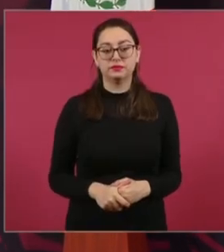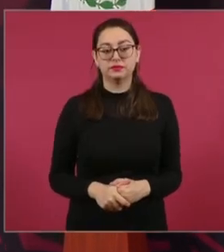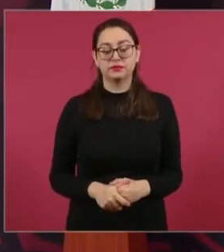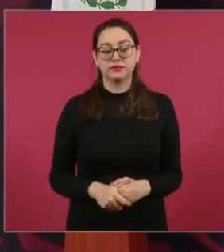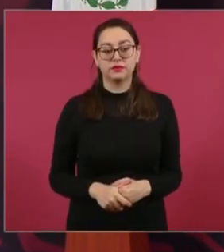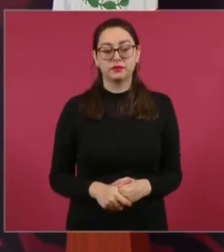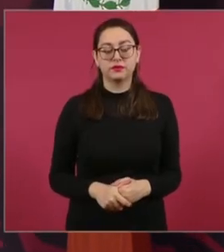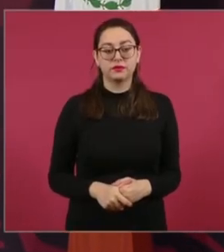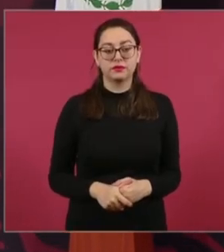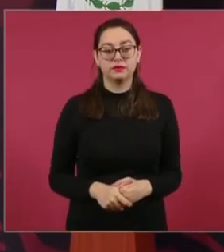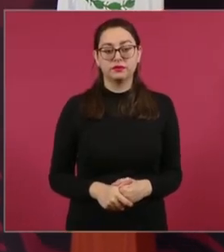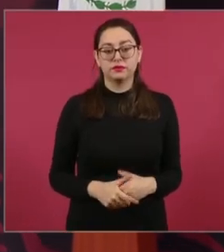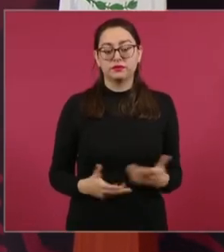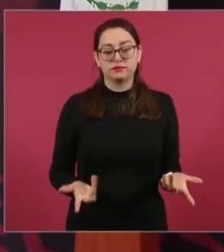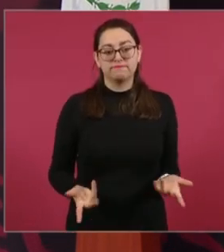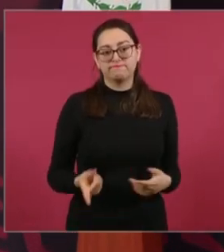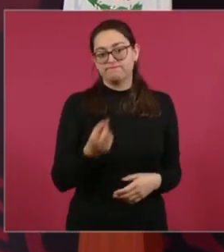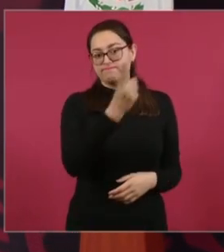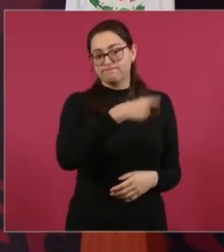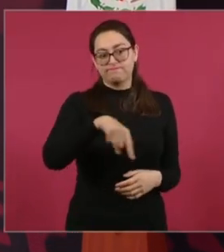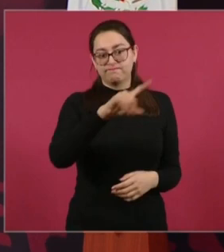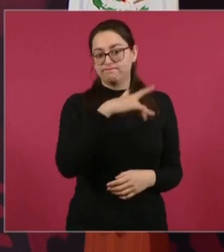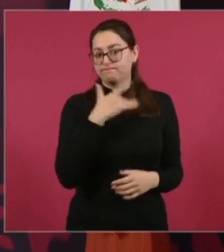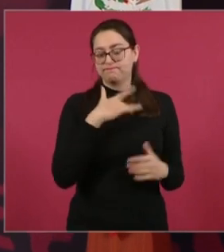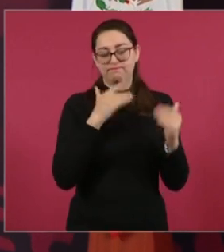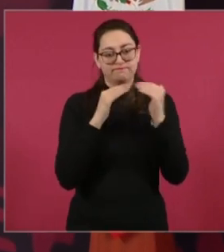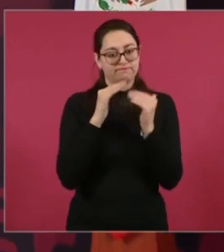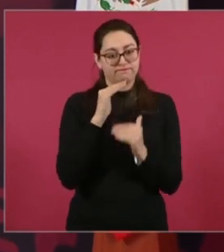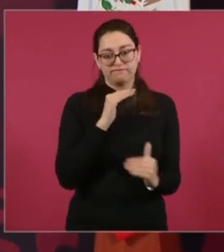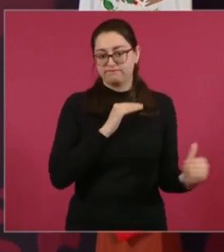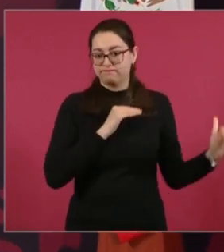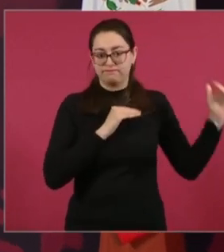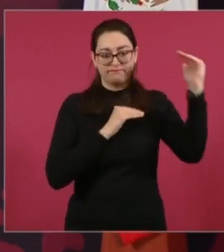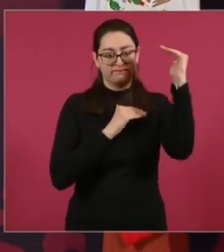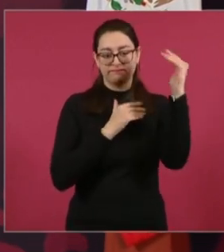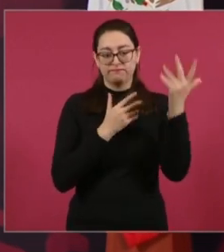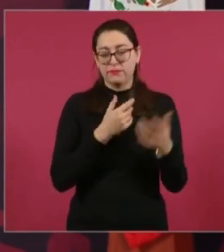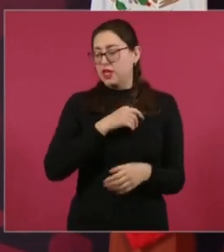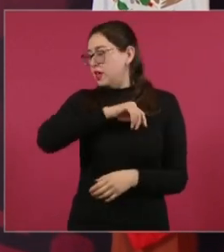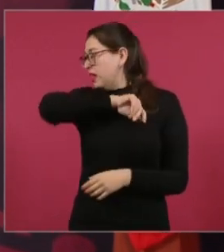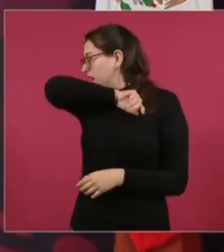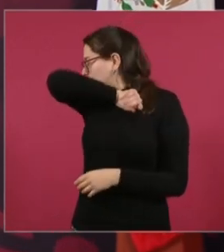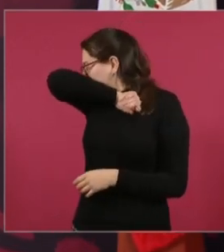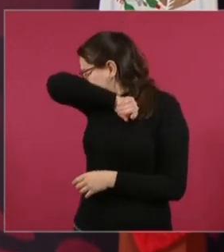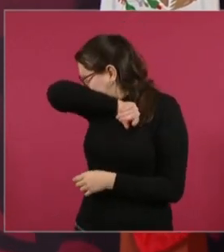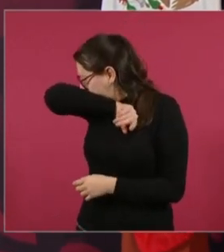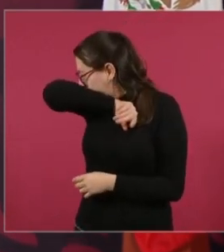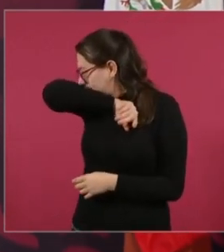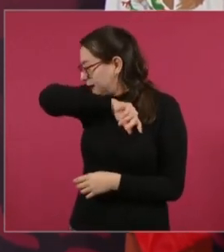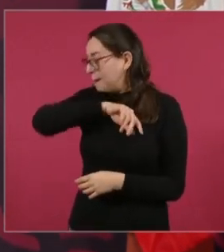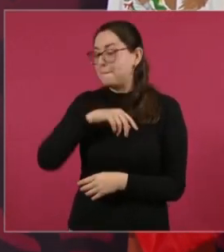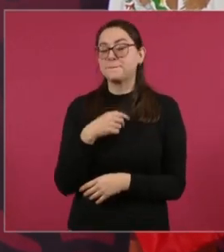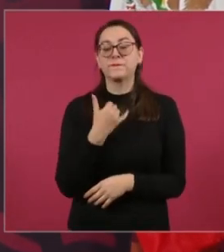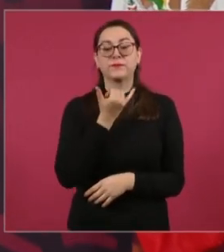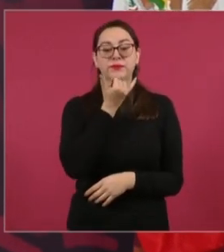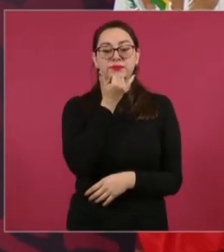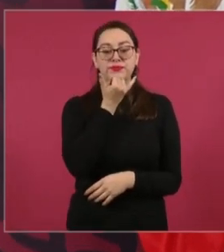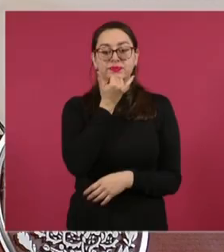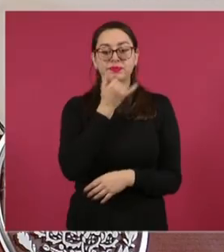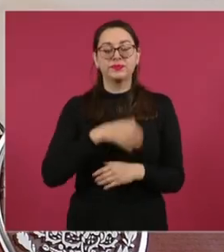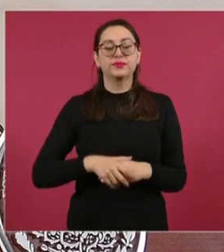actuar con prepotencia y no quieren